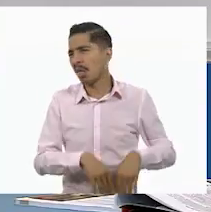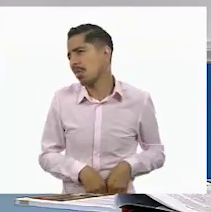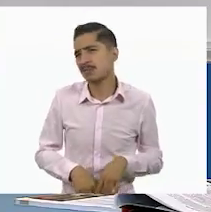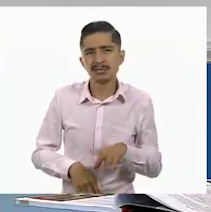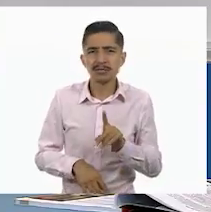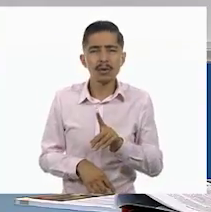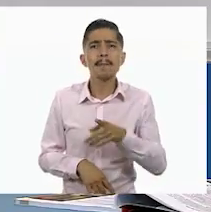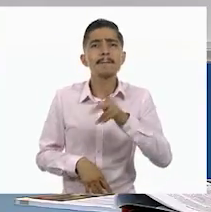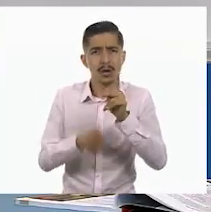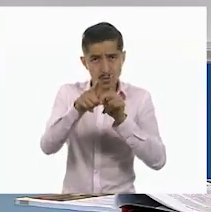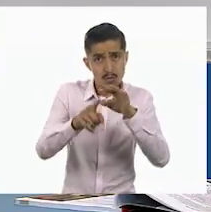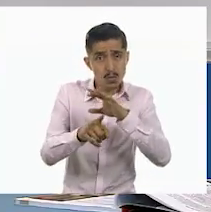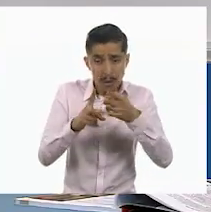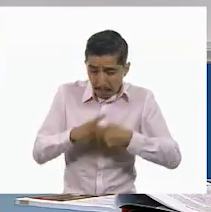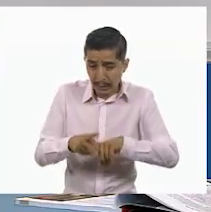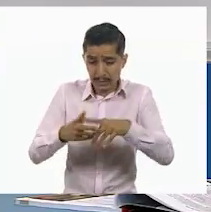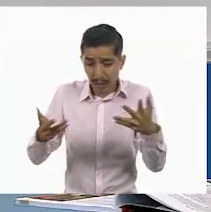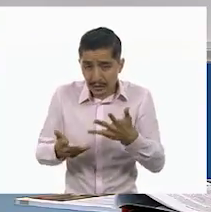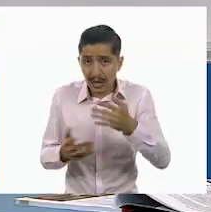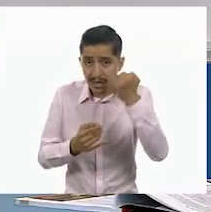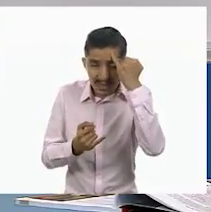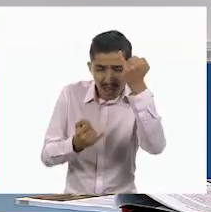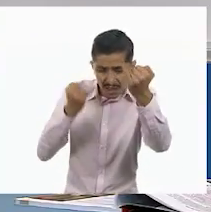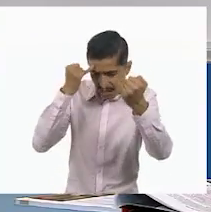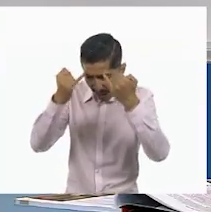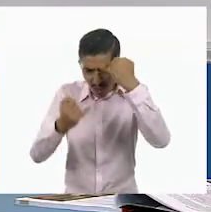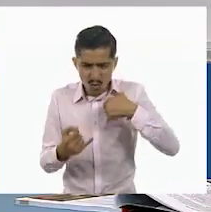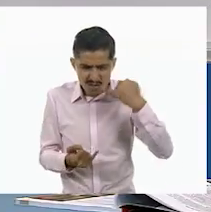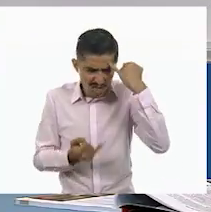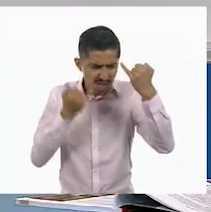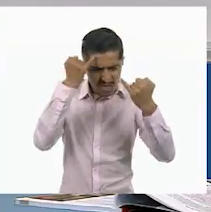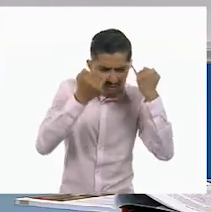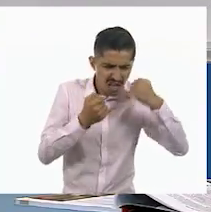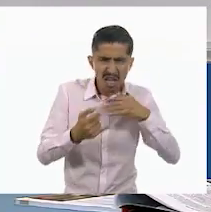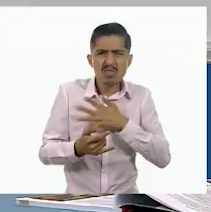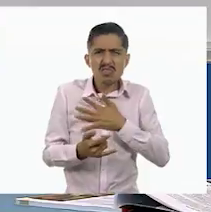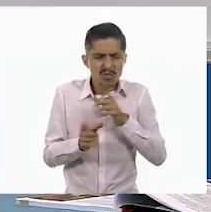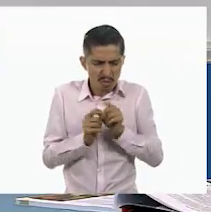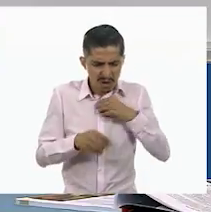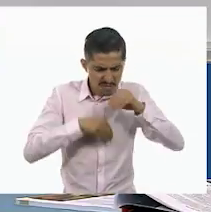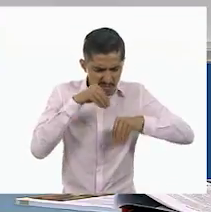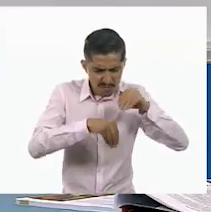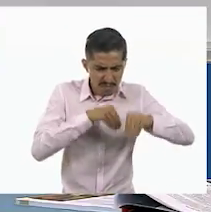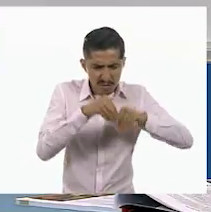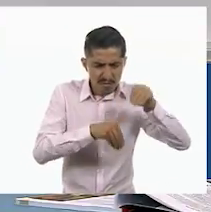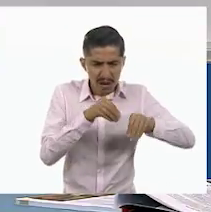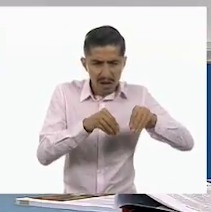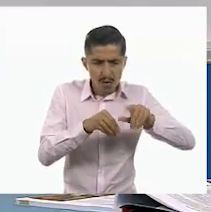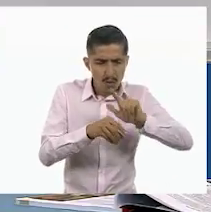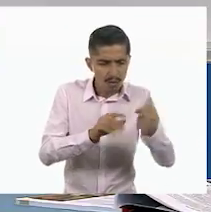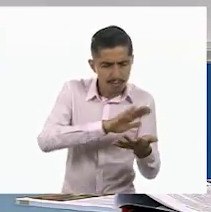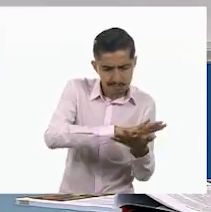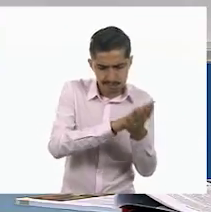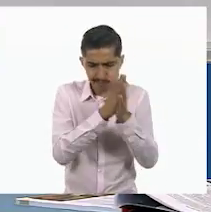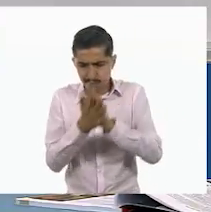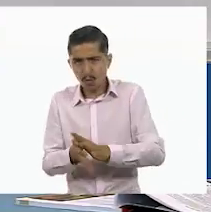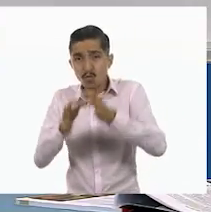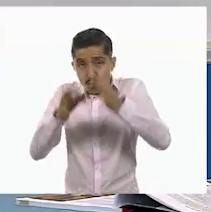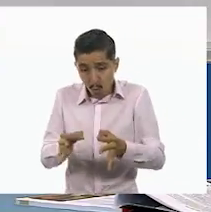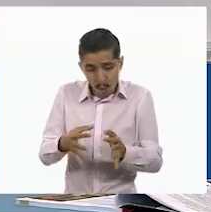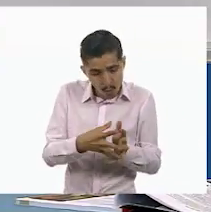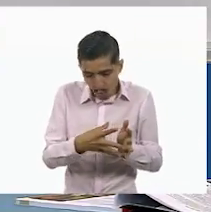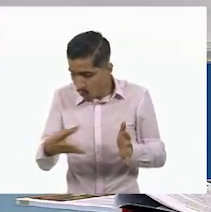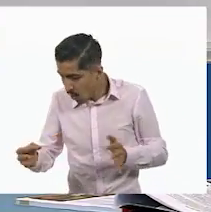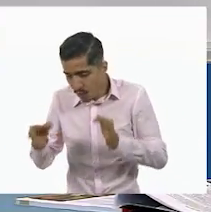empiezas a hacer y plasmas tus ideas como a ti te surjan y ya después haces la revisión del borrador, verás que es más sencillo.